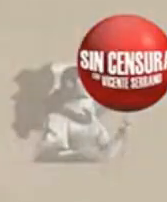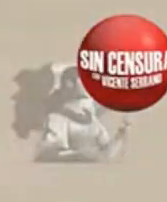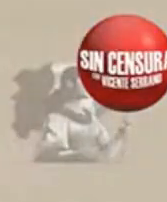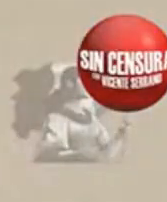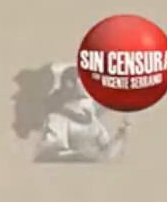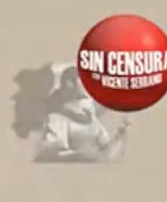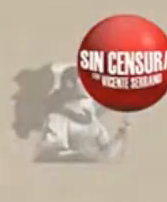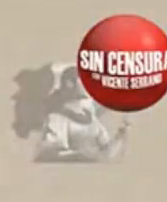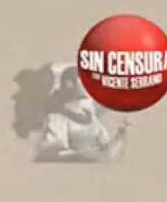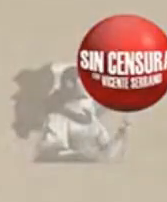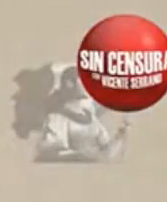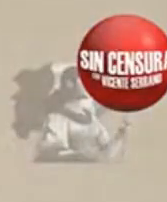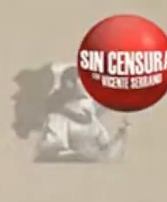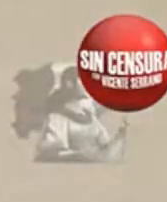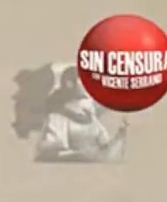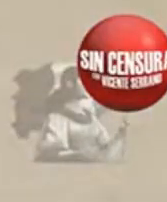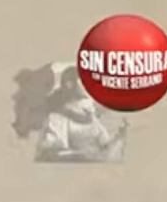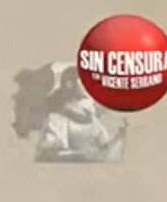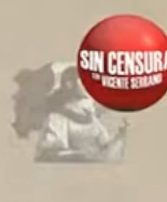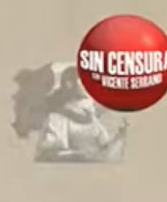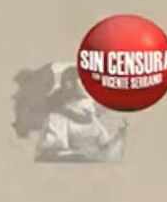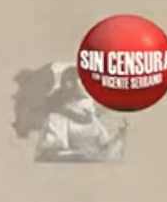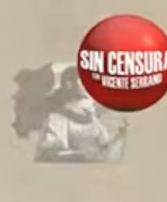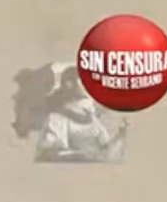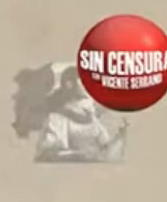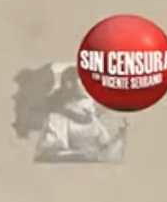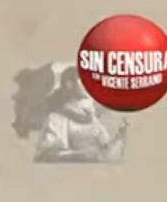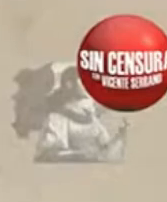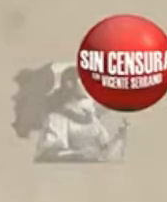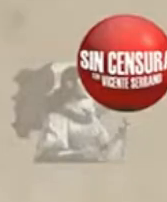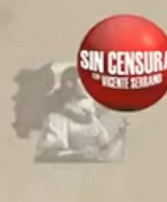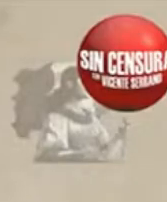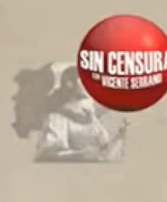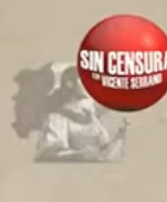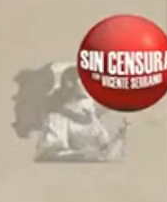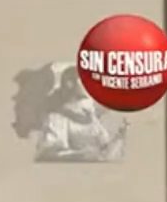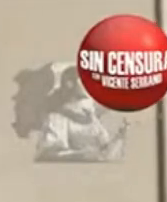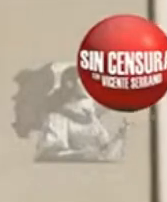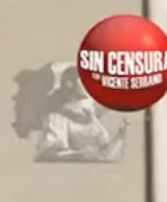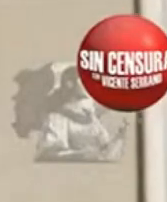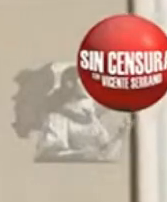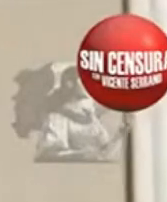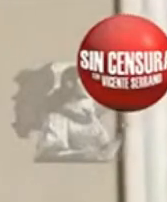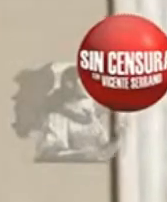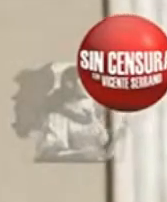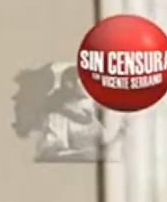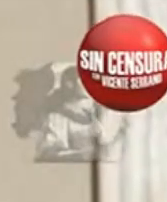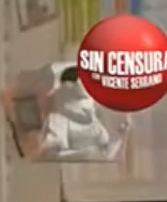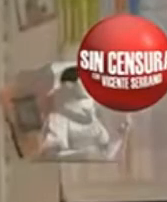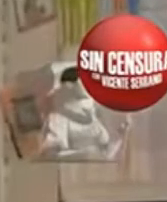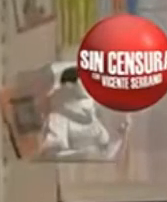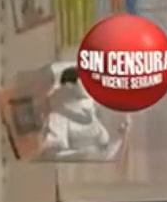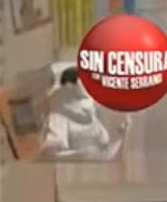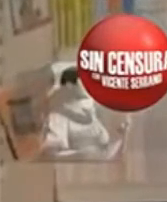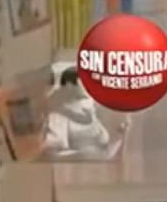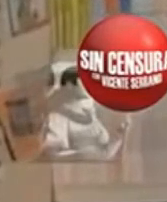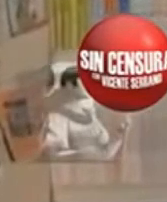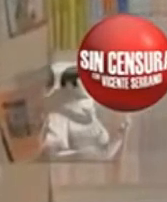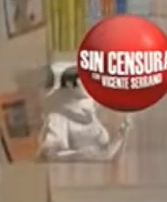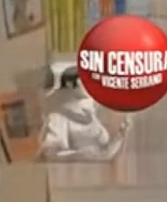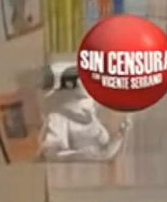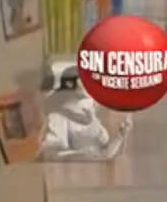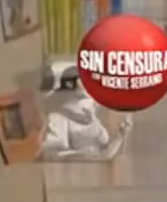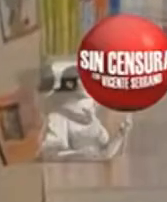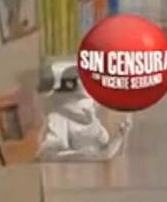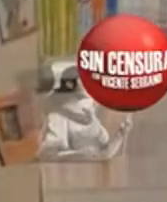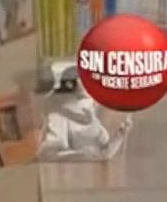La instrucción es necesaria a todos los seres humanos. Enaltece a la mujer y completa al hombre. Sin ella, los derechos